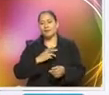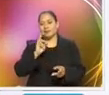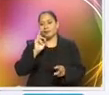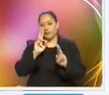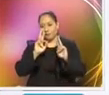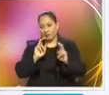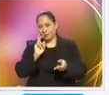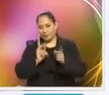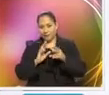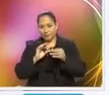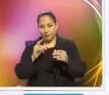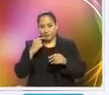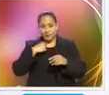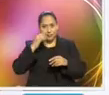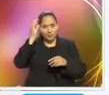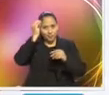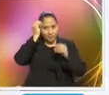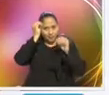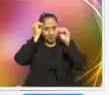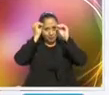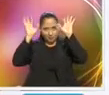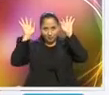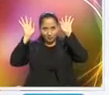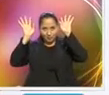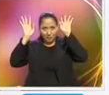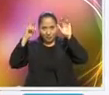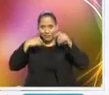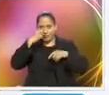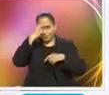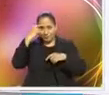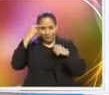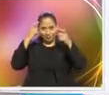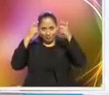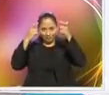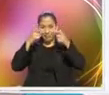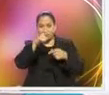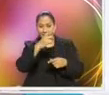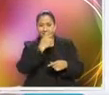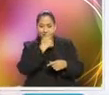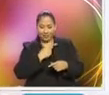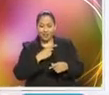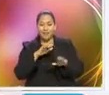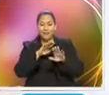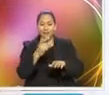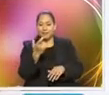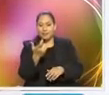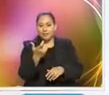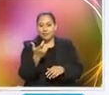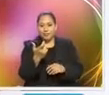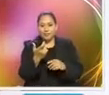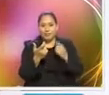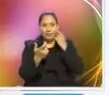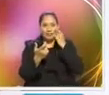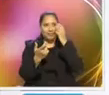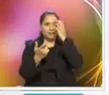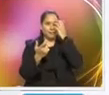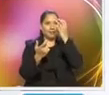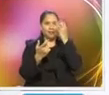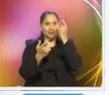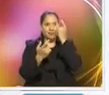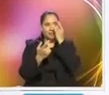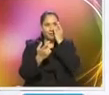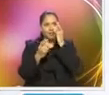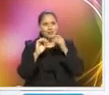Mira, me tienes con el pelo así de punta. Bien harta me tienes. No, porque no. a mí me platicas de dinero, yo así se me empiezan a hacer los ojos cuadrados, me